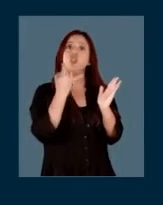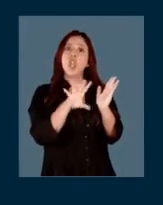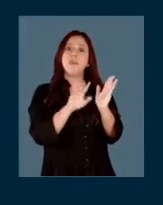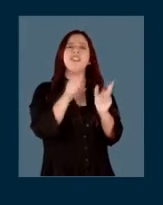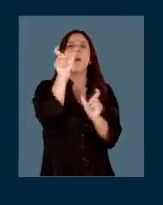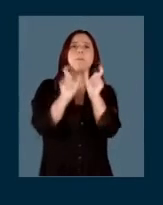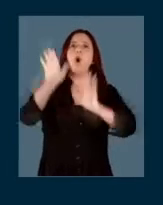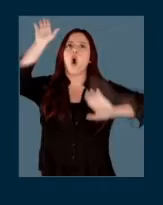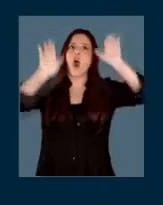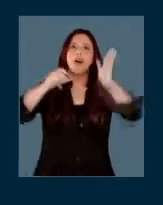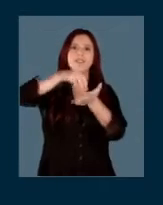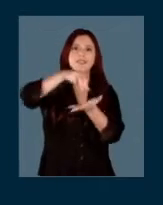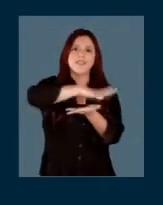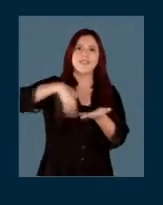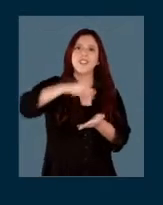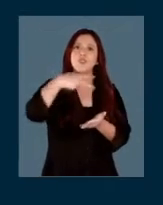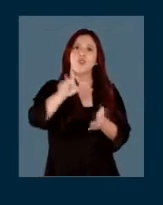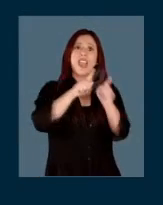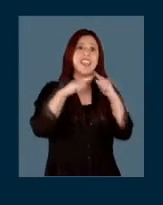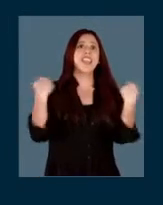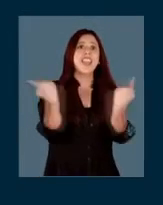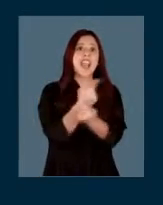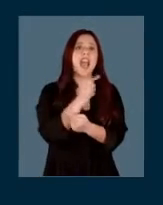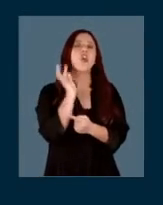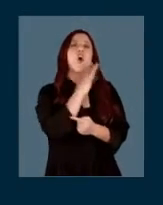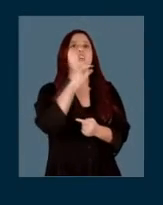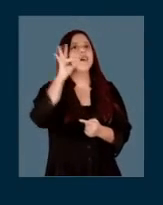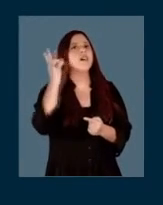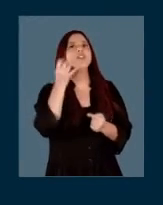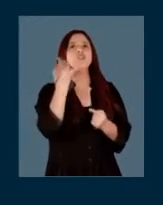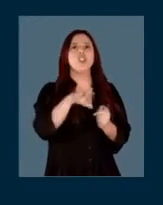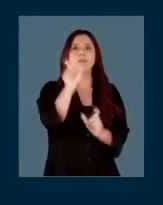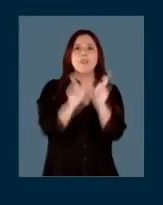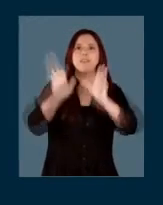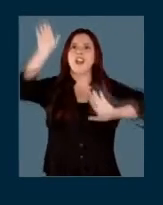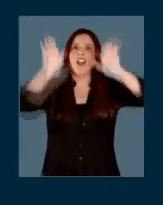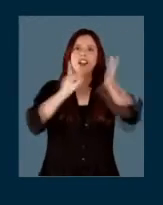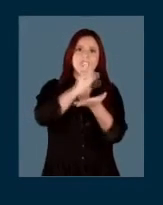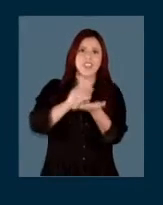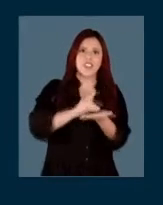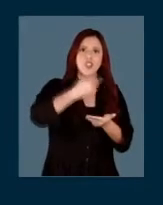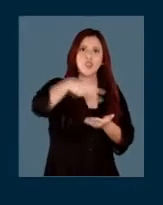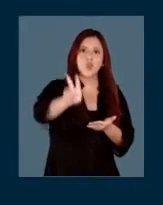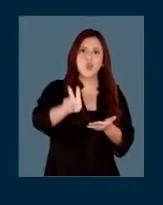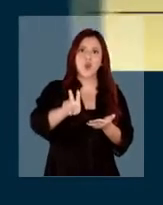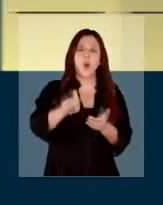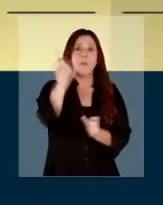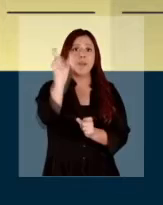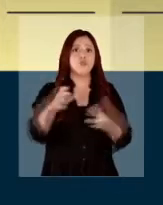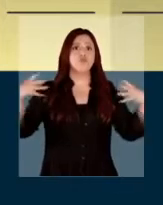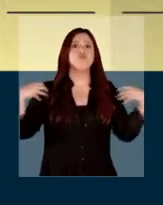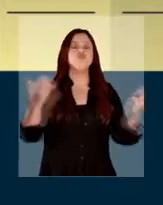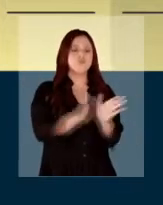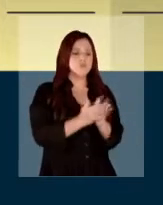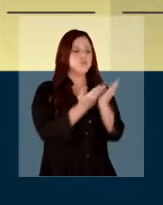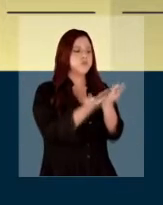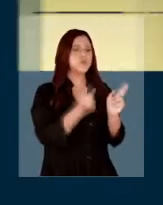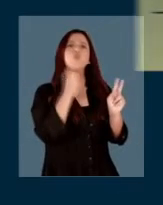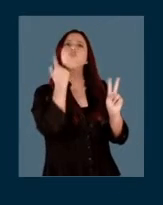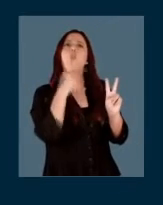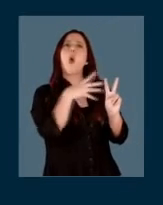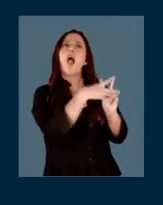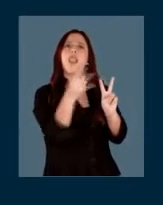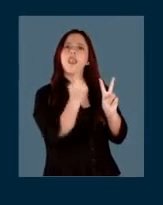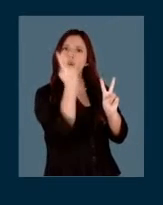Perfecto. Queremos también con la gente aclarar una situación. Si yo voto en la comuna de los sauces y estoy viviendo en este